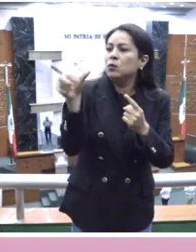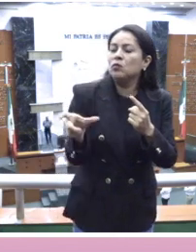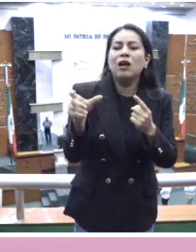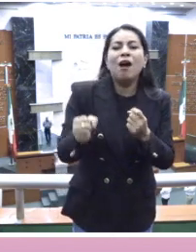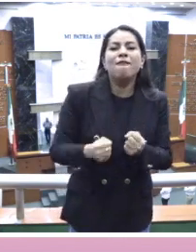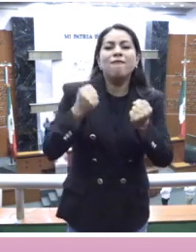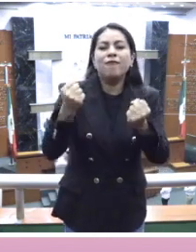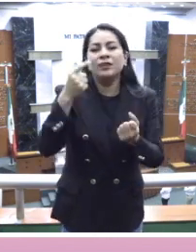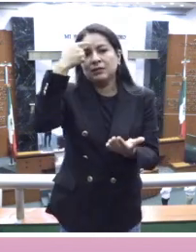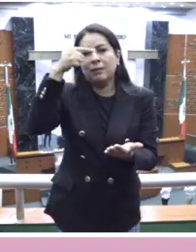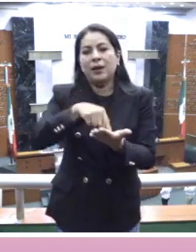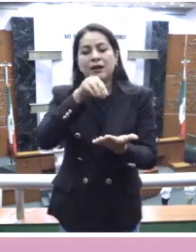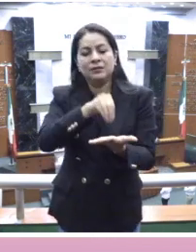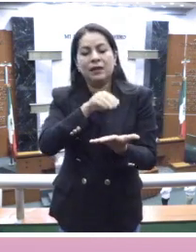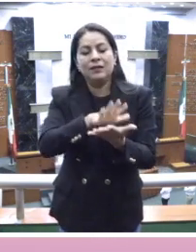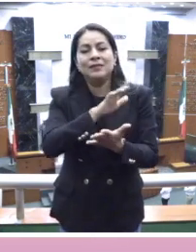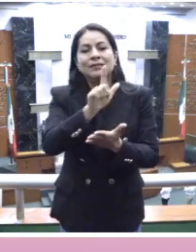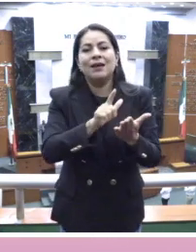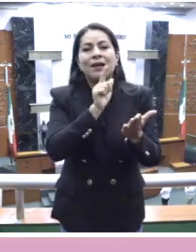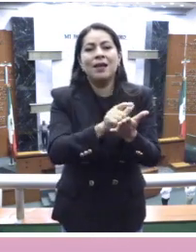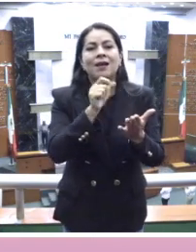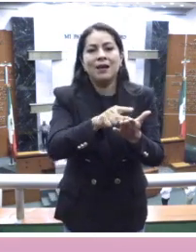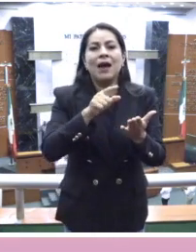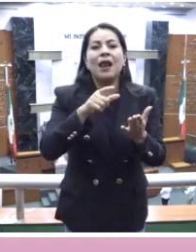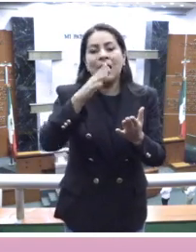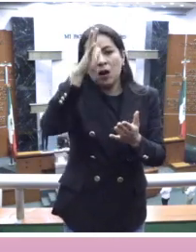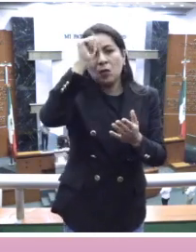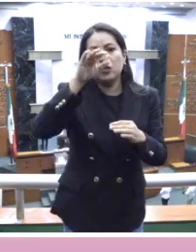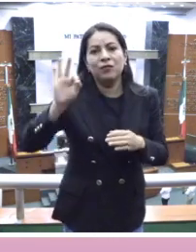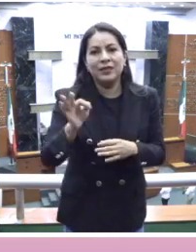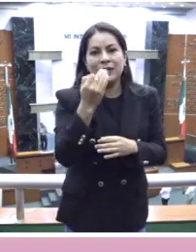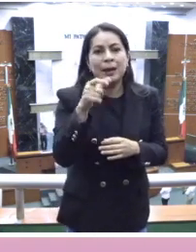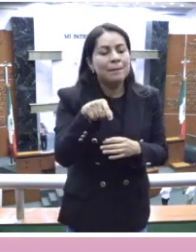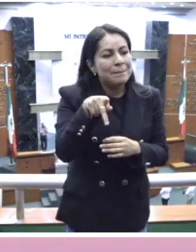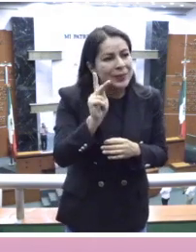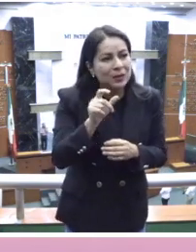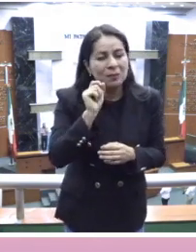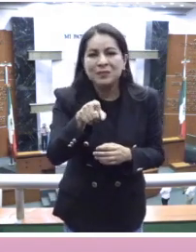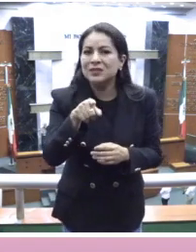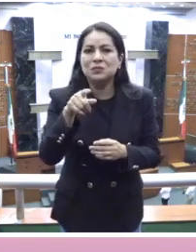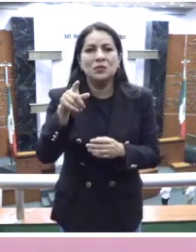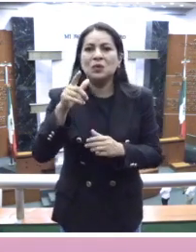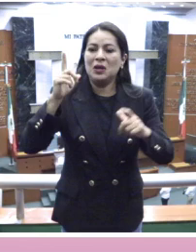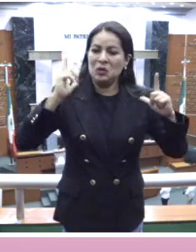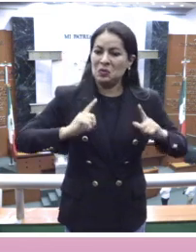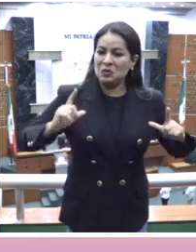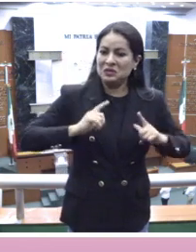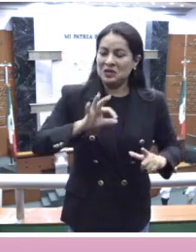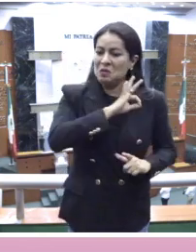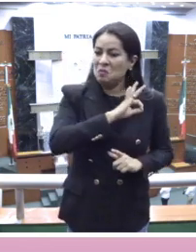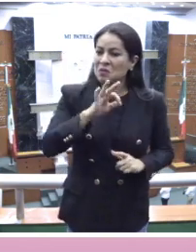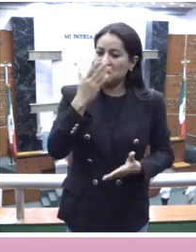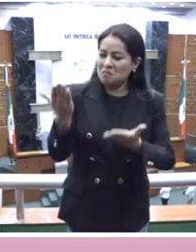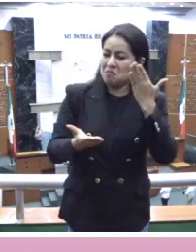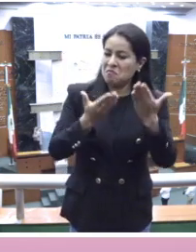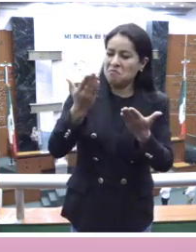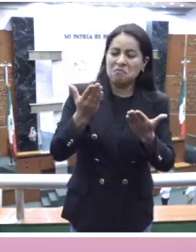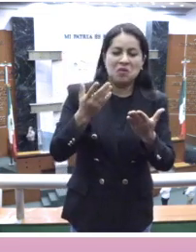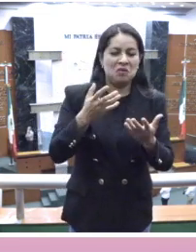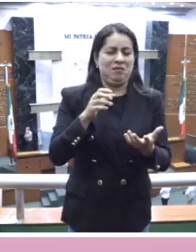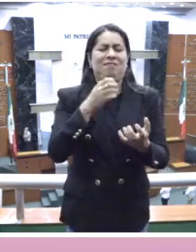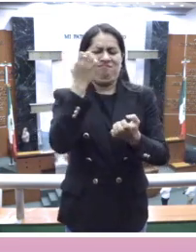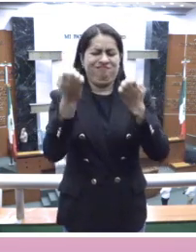fuerza para establecer las reformas al Pacto Federal. Pero tampoco el Poder Judicial puede revisar aquellas reformas